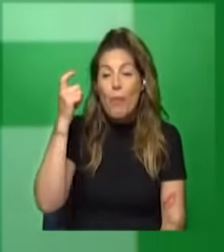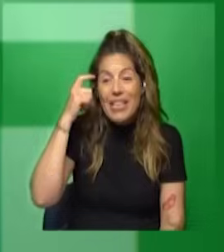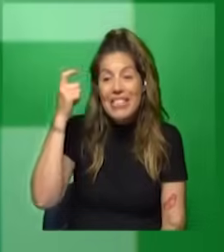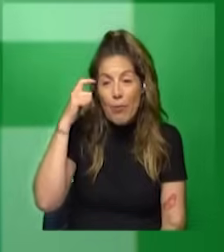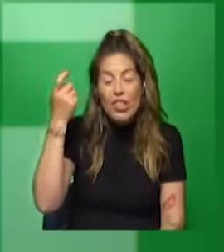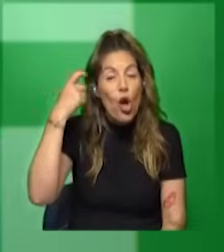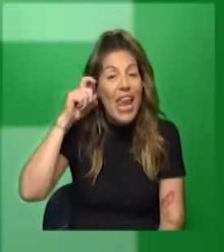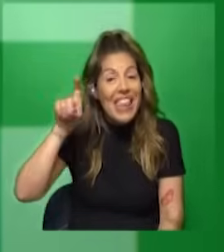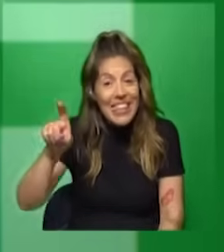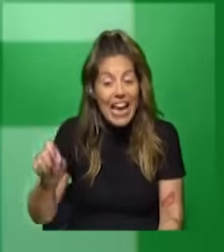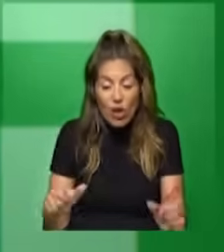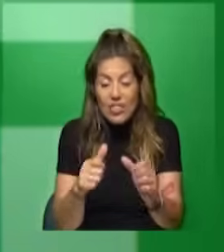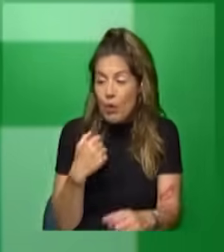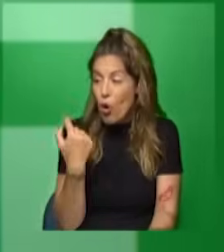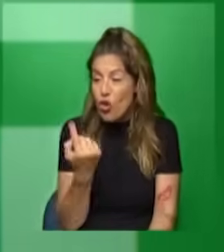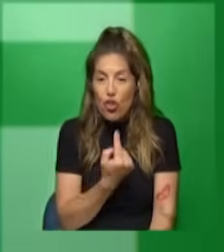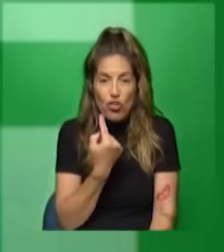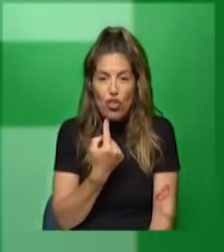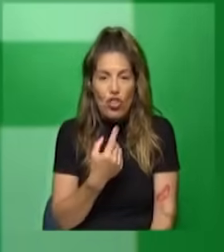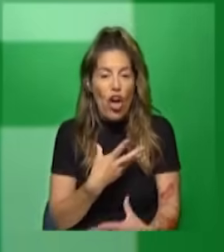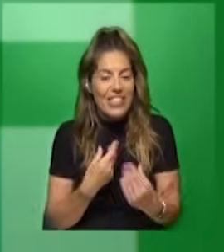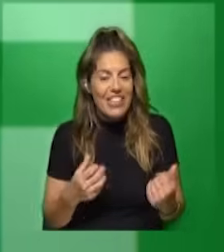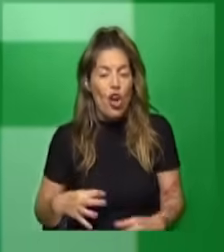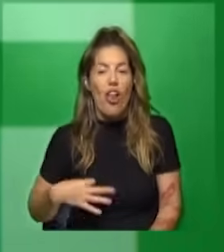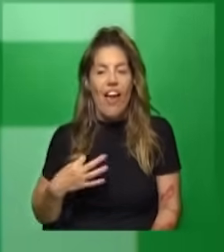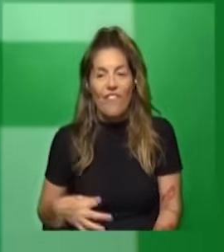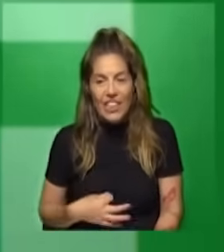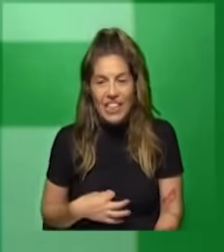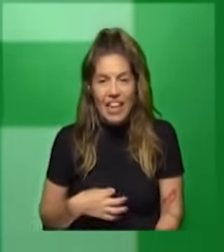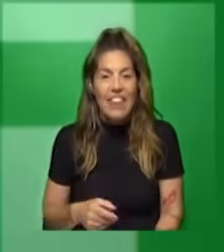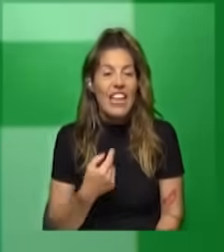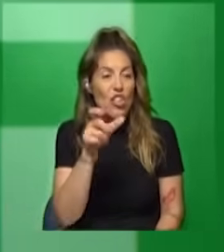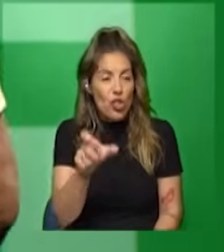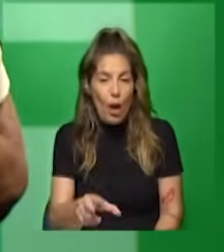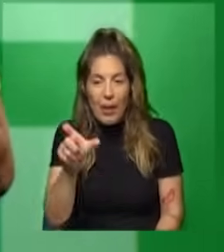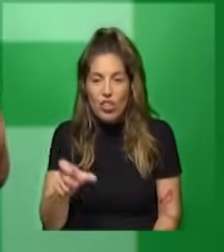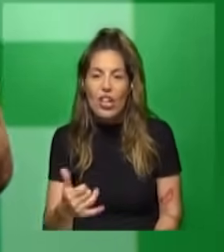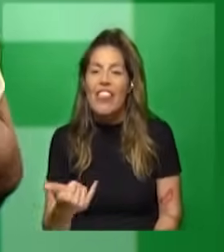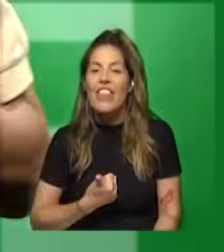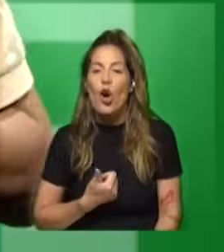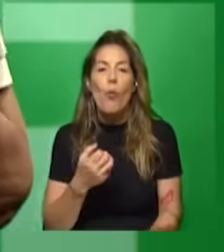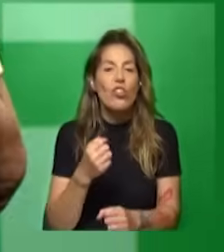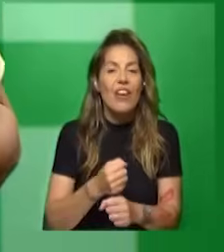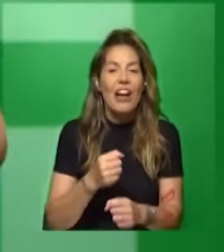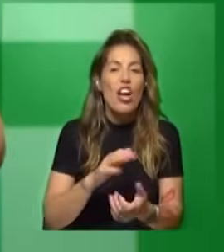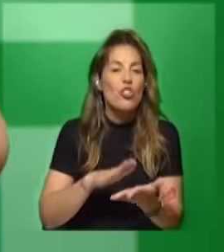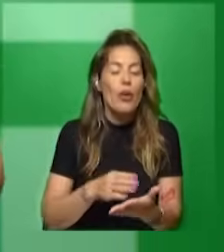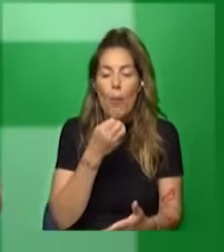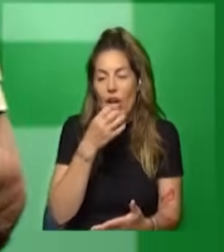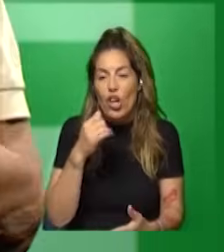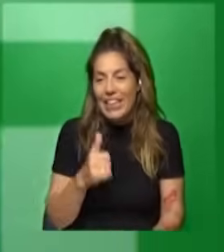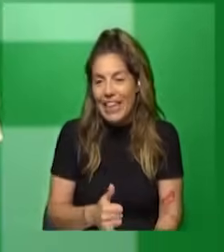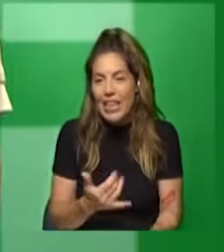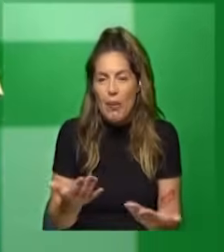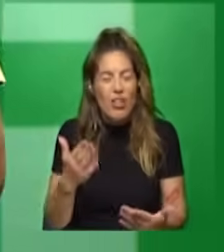la idea que nos hacemos nosotros mismos del sentido de la vida, de lo que son los demás, de cómo trabajar sobre lo mejor que tenemos